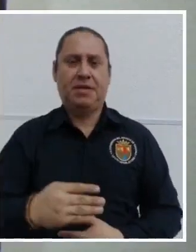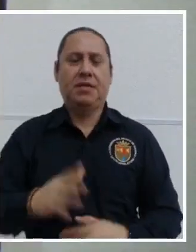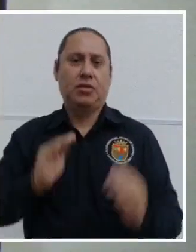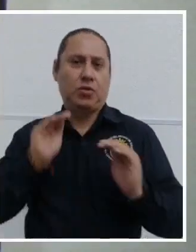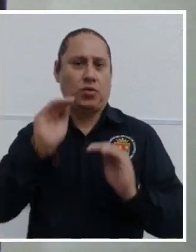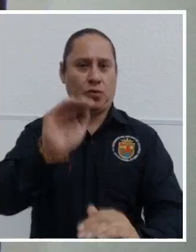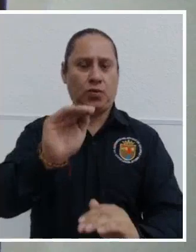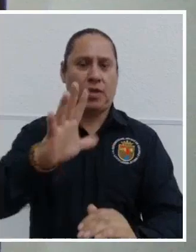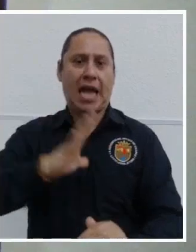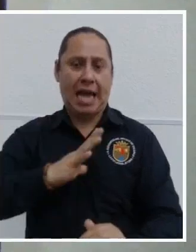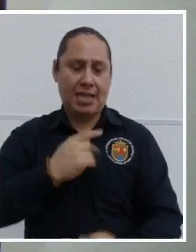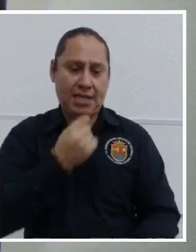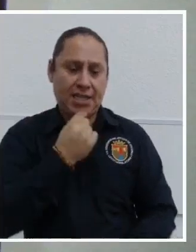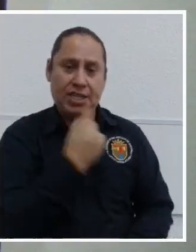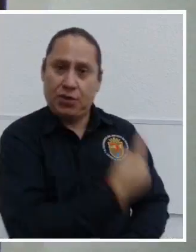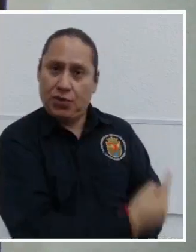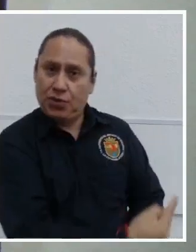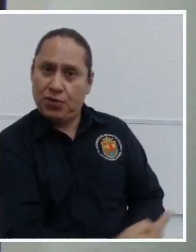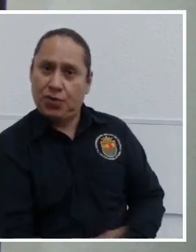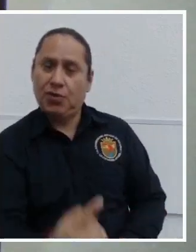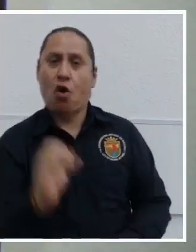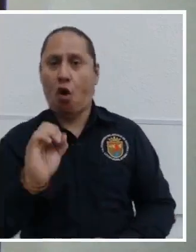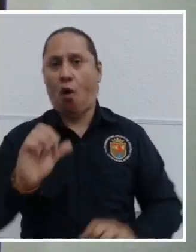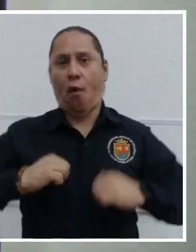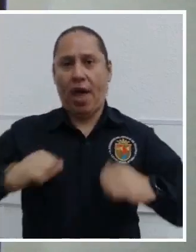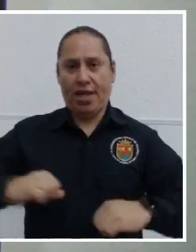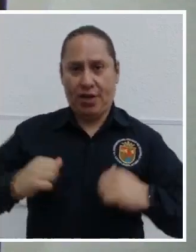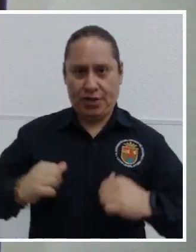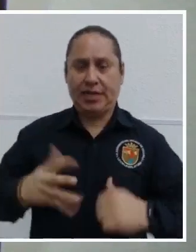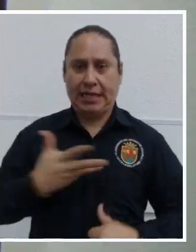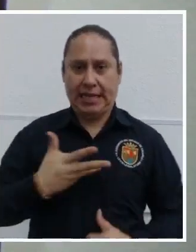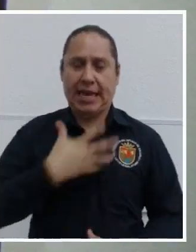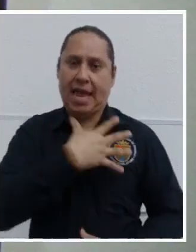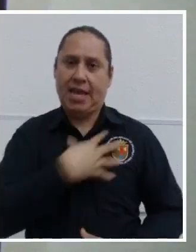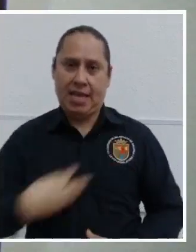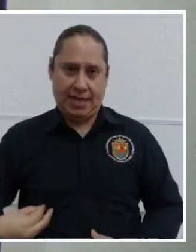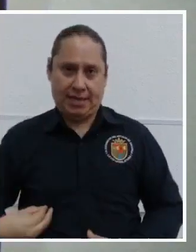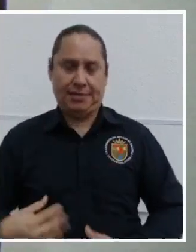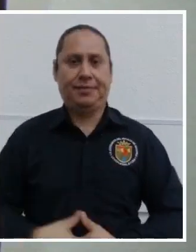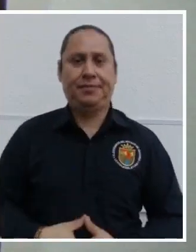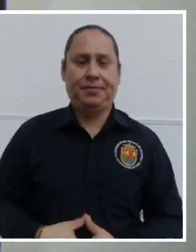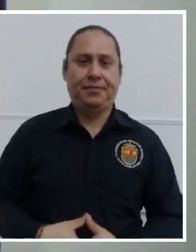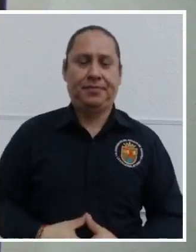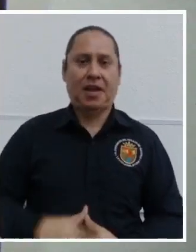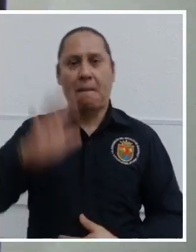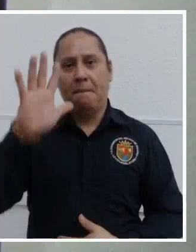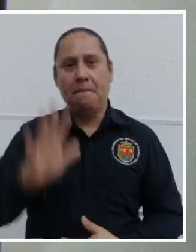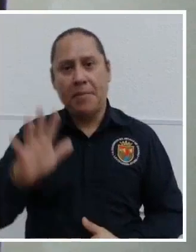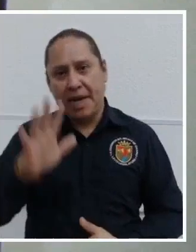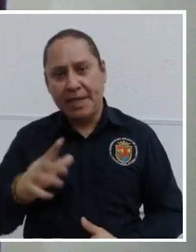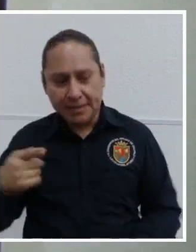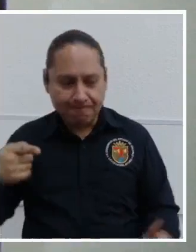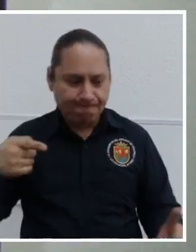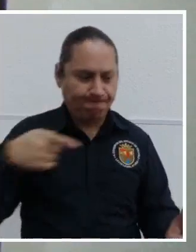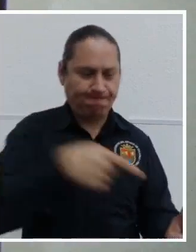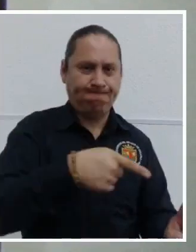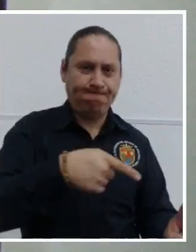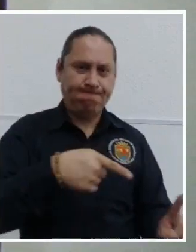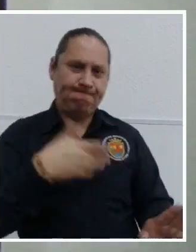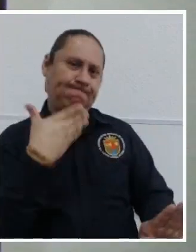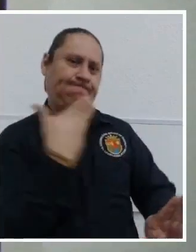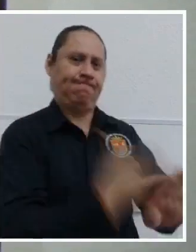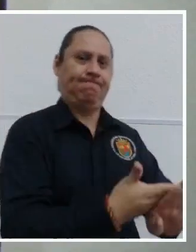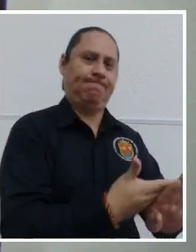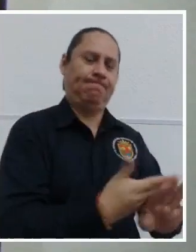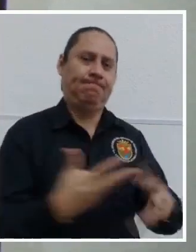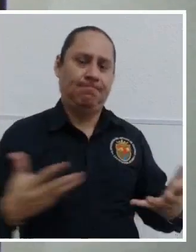cuando existen niñas, niños y adolescentes involucrados, que se convierten en víctimas indirectas cuando